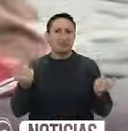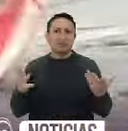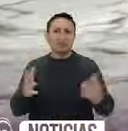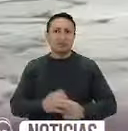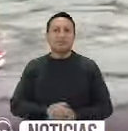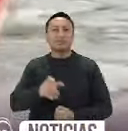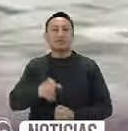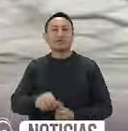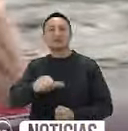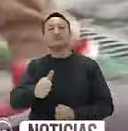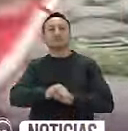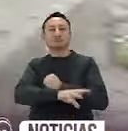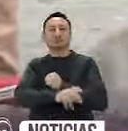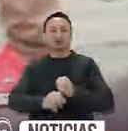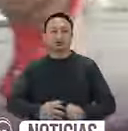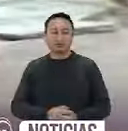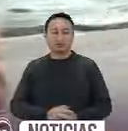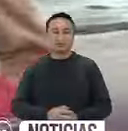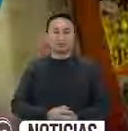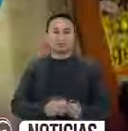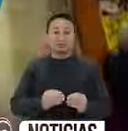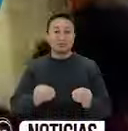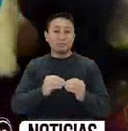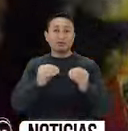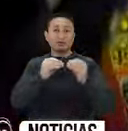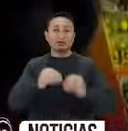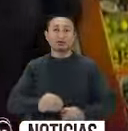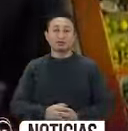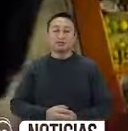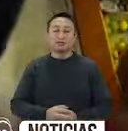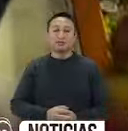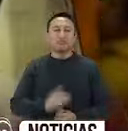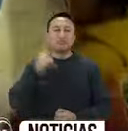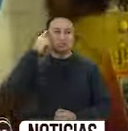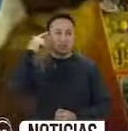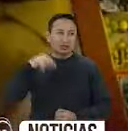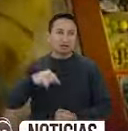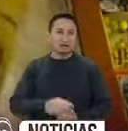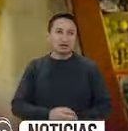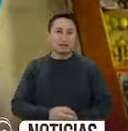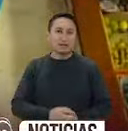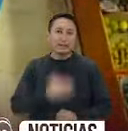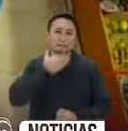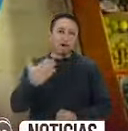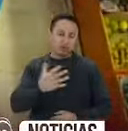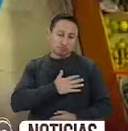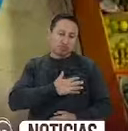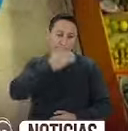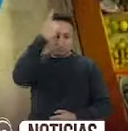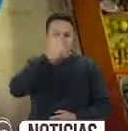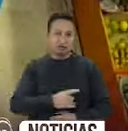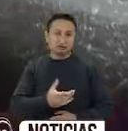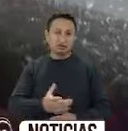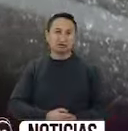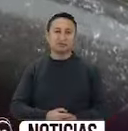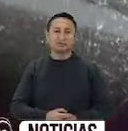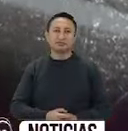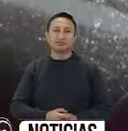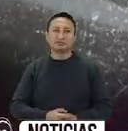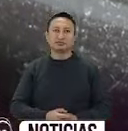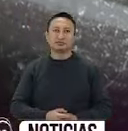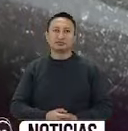delitos que de a poco hacen barajar la posibilidad de tomar medidas más drásticas. Dándonos despecho de coger y